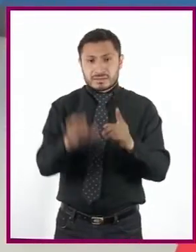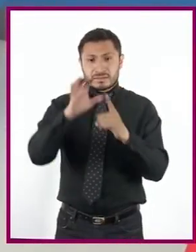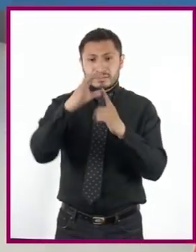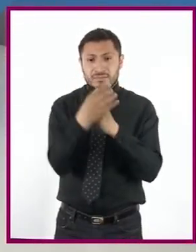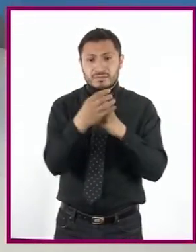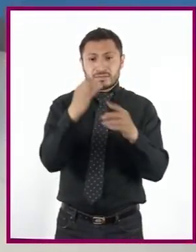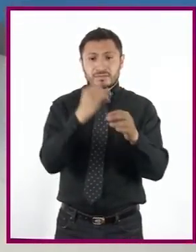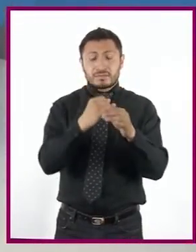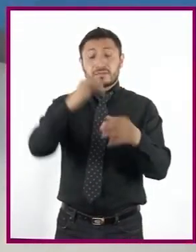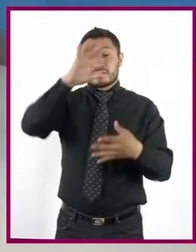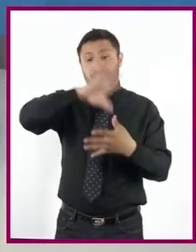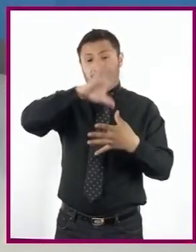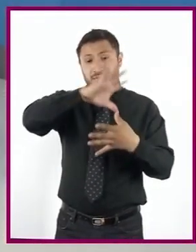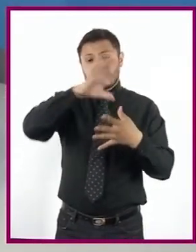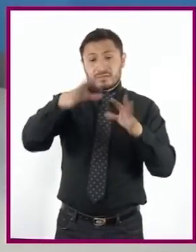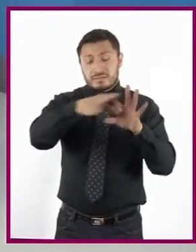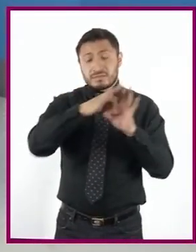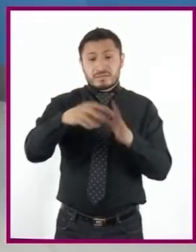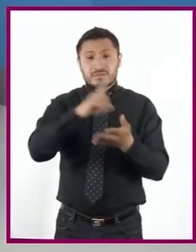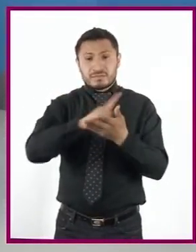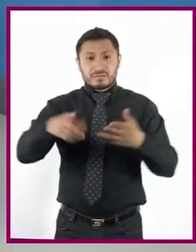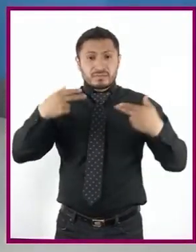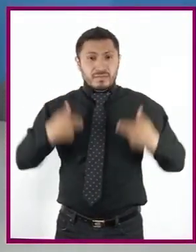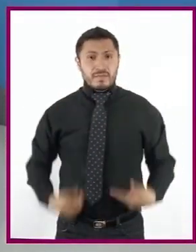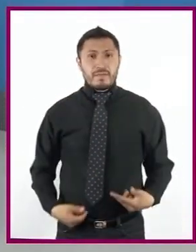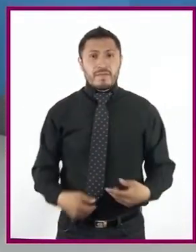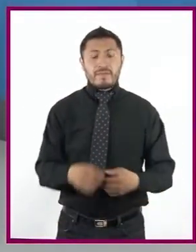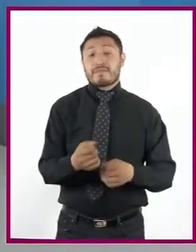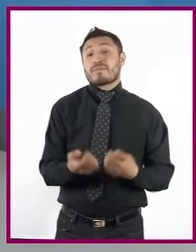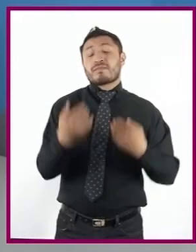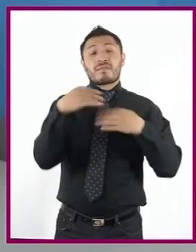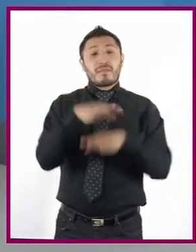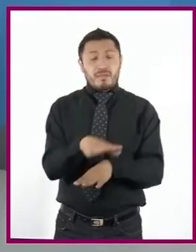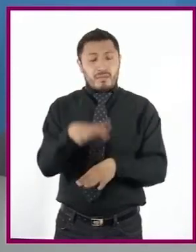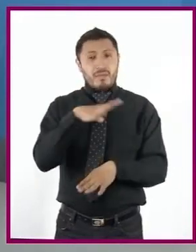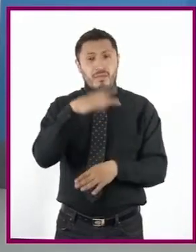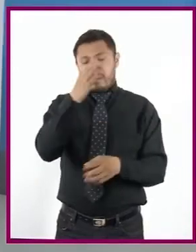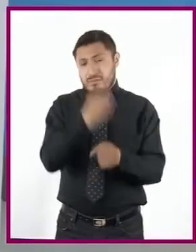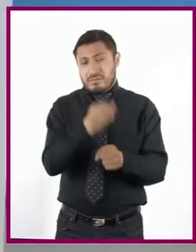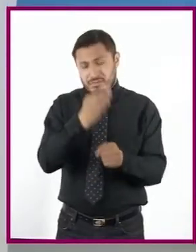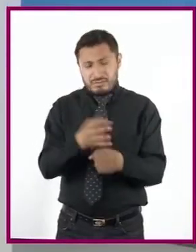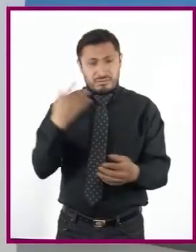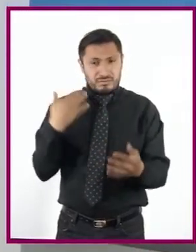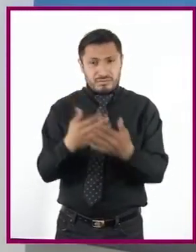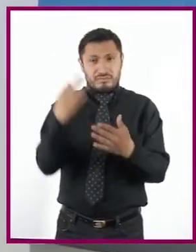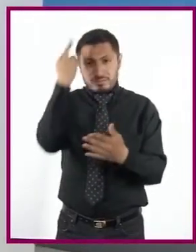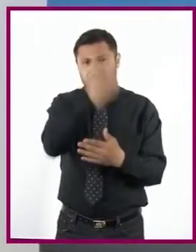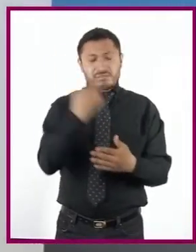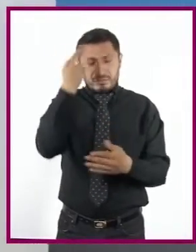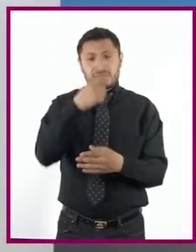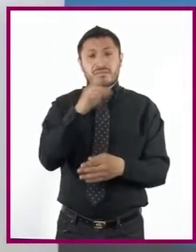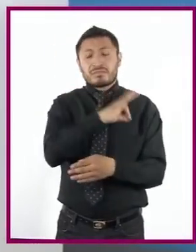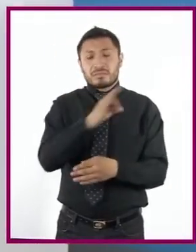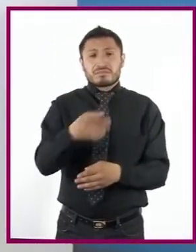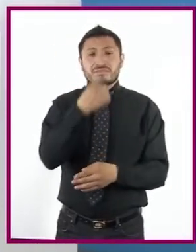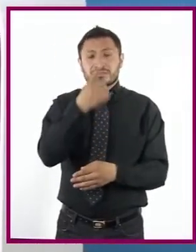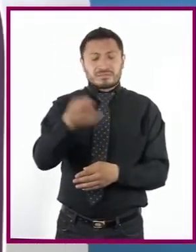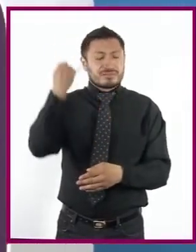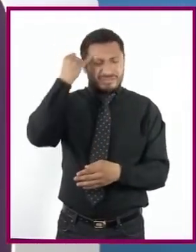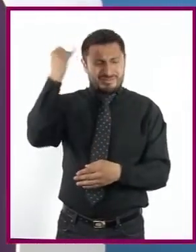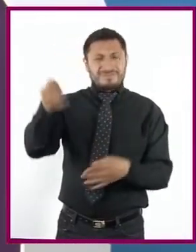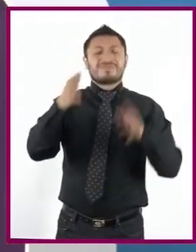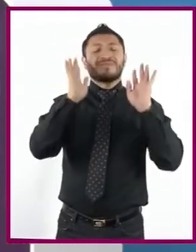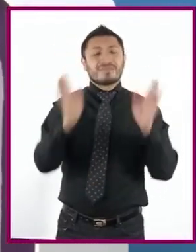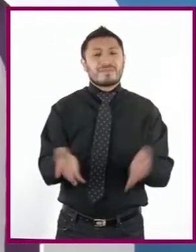Comisión Interamericana de Derechos Humanos. Conforme a lo que hasta ahorita hemos revisado, podemos tener una idea